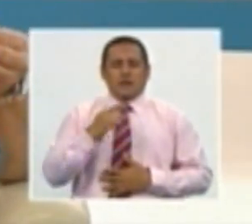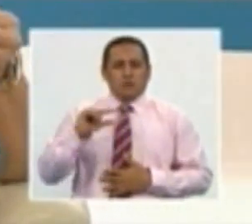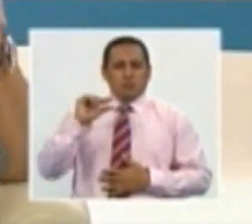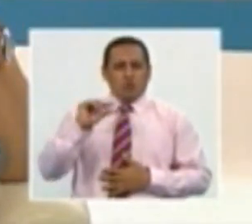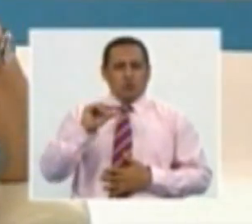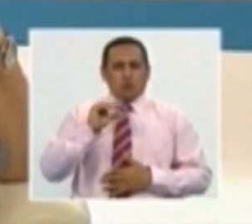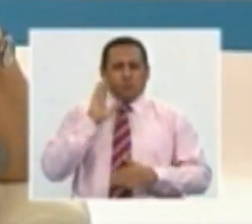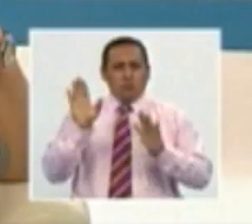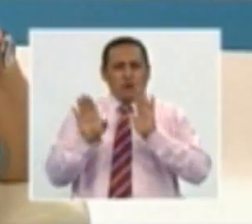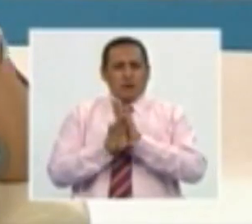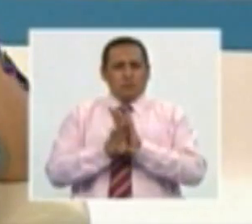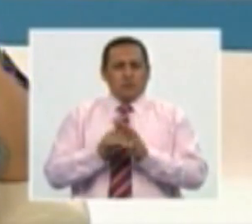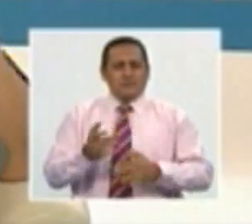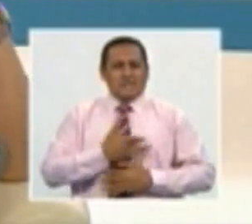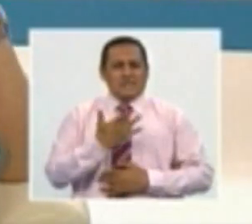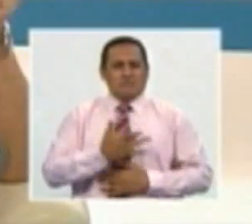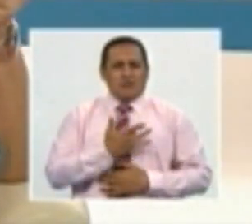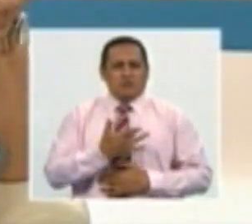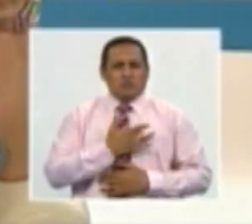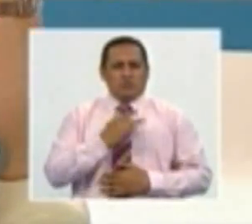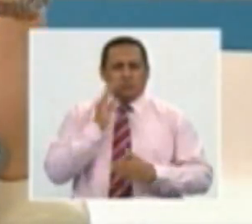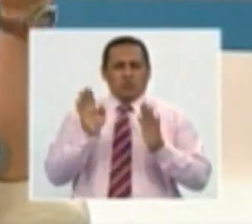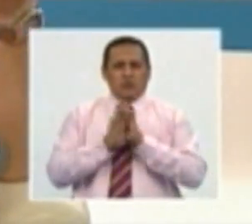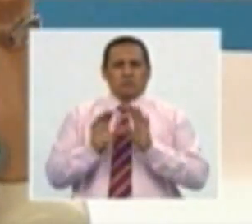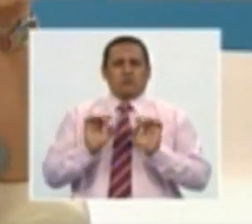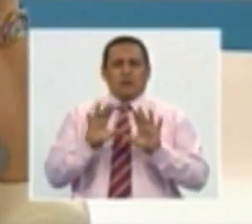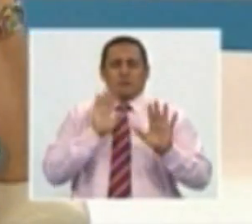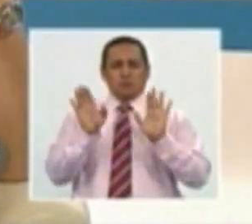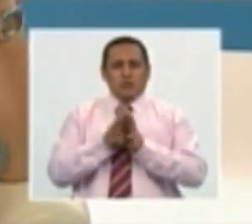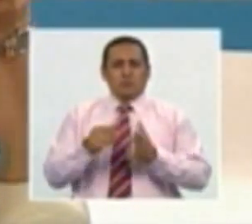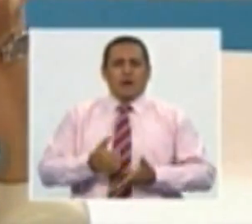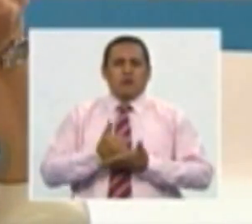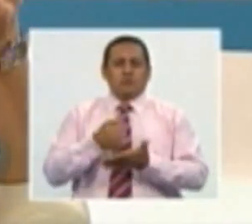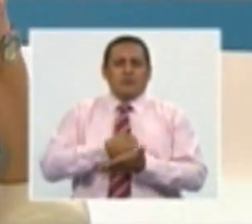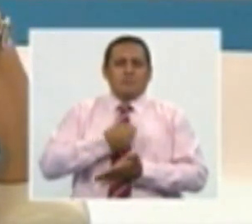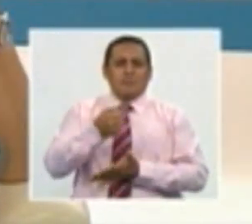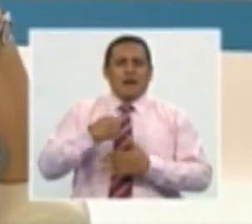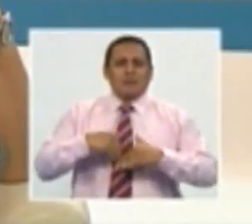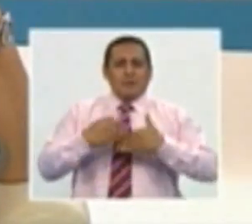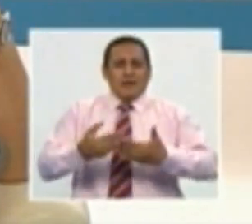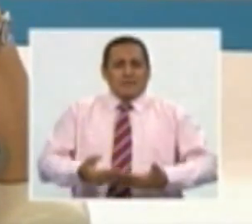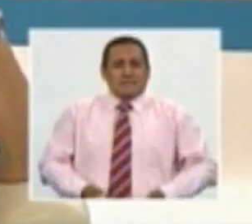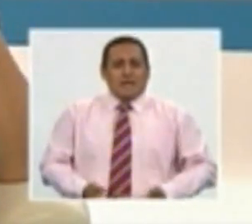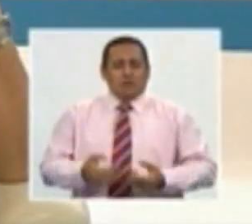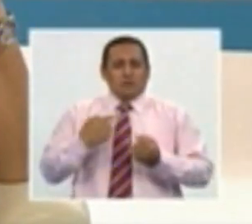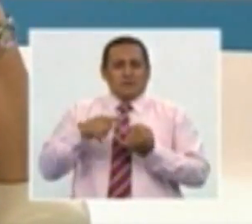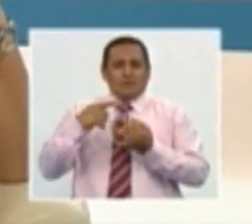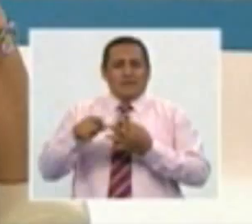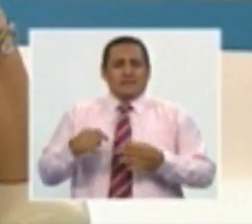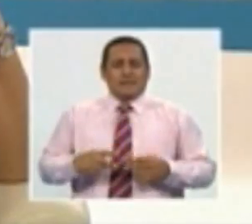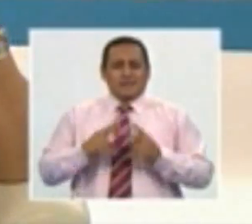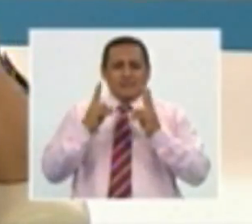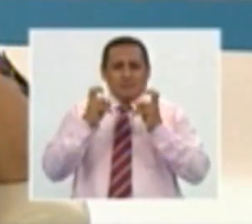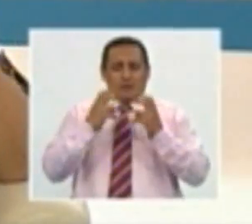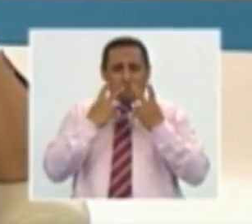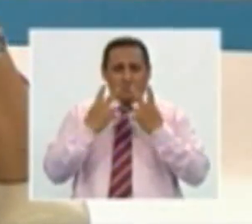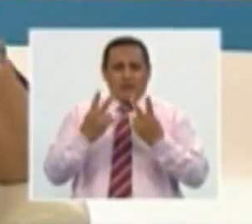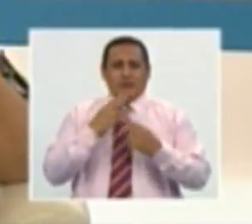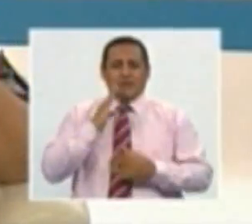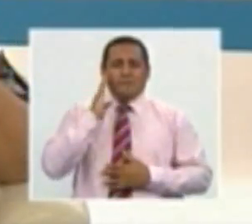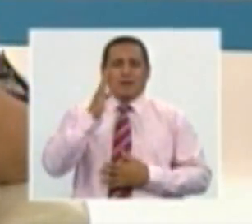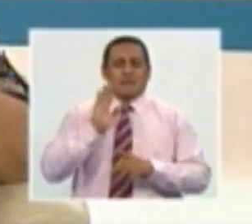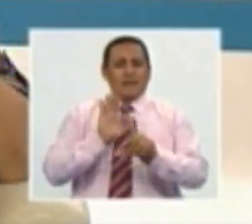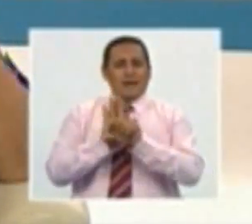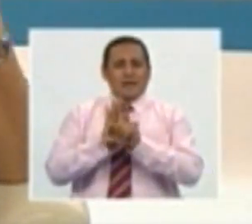un poco en la sensación de que también se le cubra el parto, ¿no? Y los temas, bueno, pues